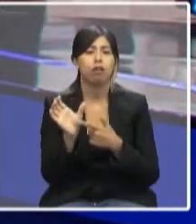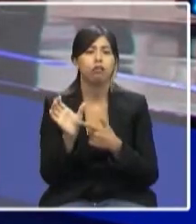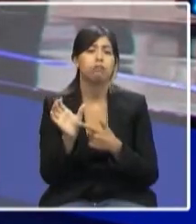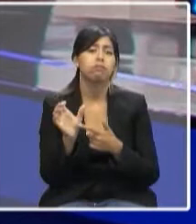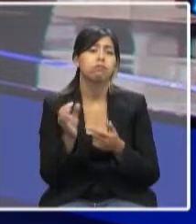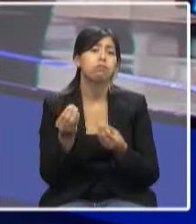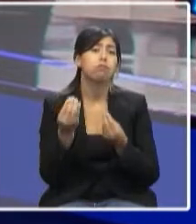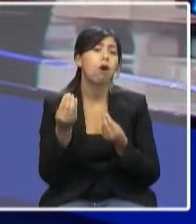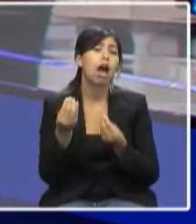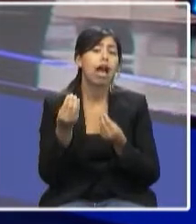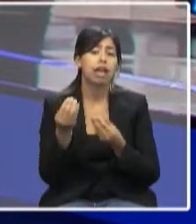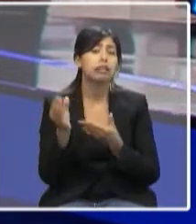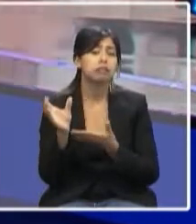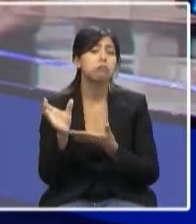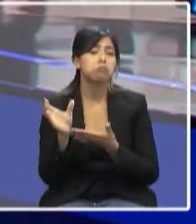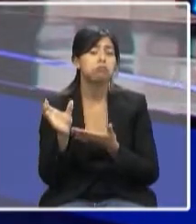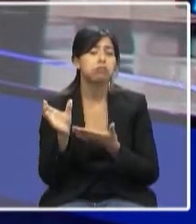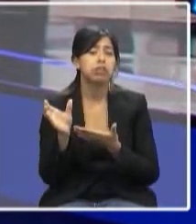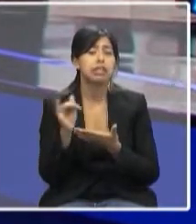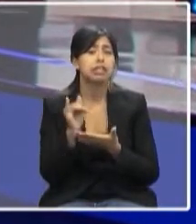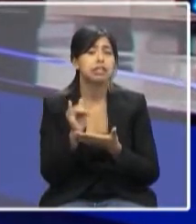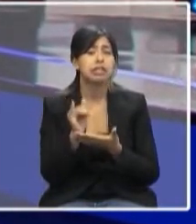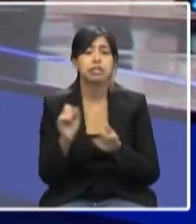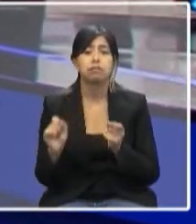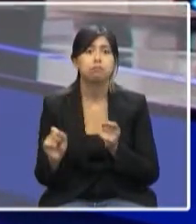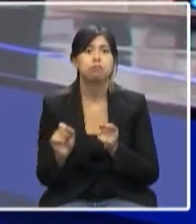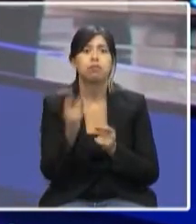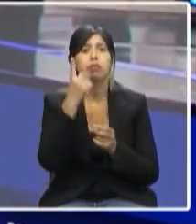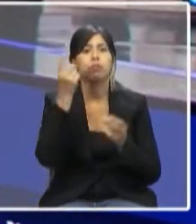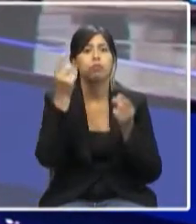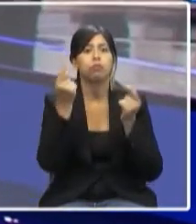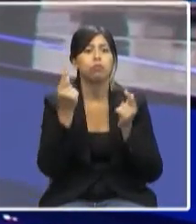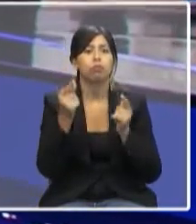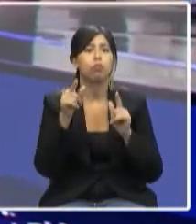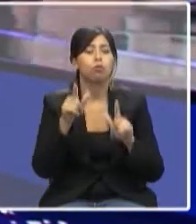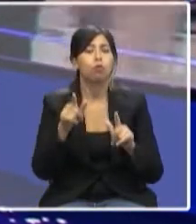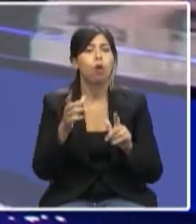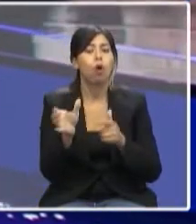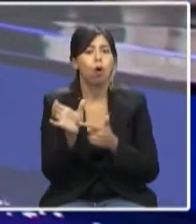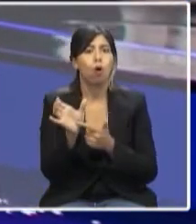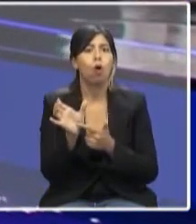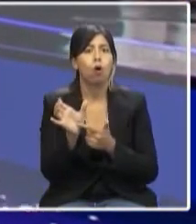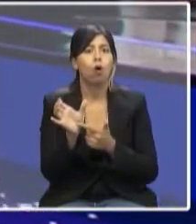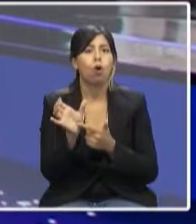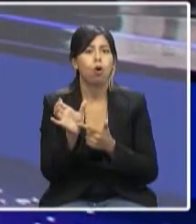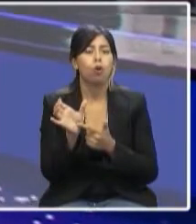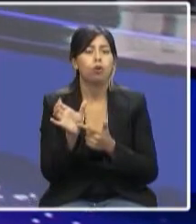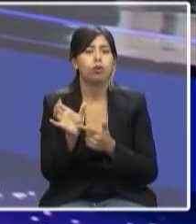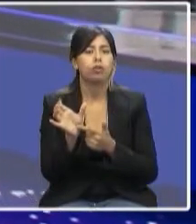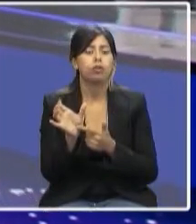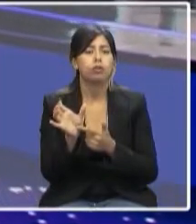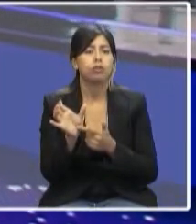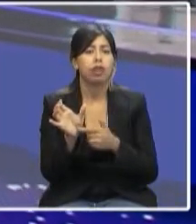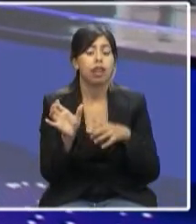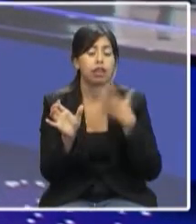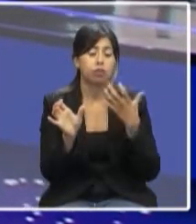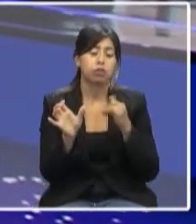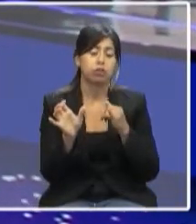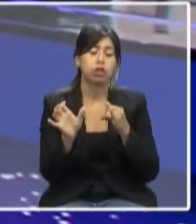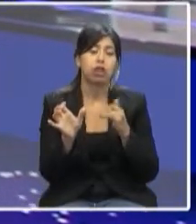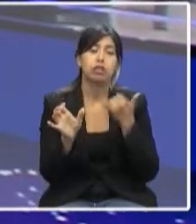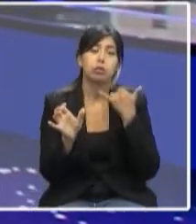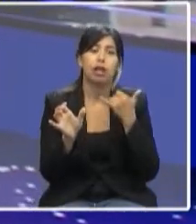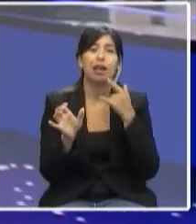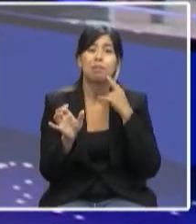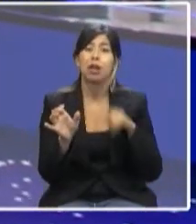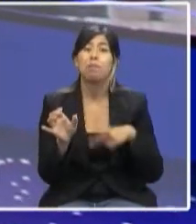bueno, son los primeros en crear una categoría definitiva de un producto como son los smartphones. Sin embargo, la